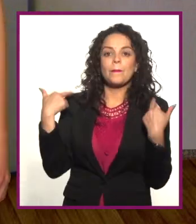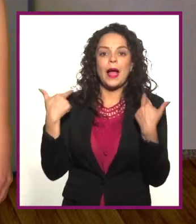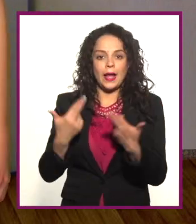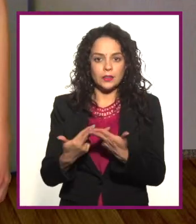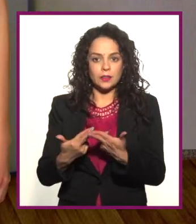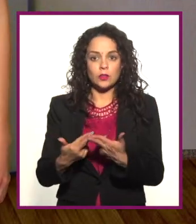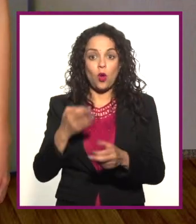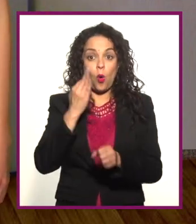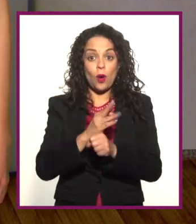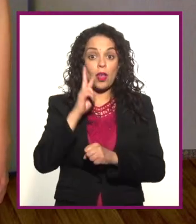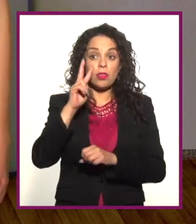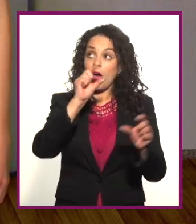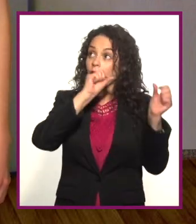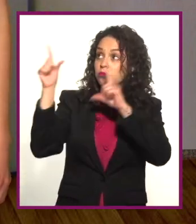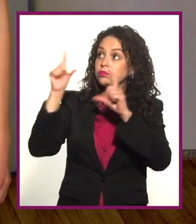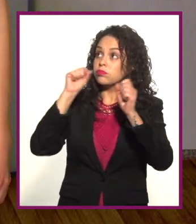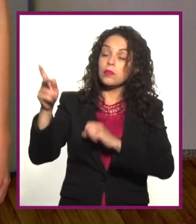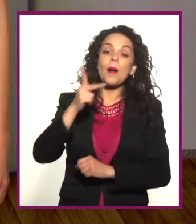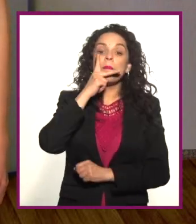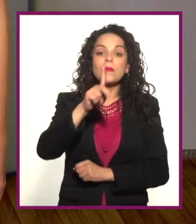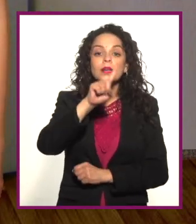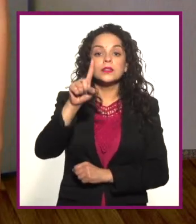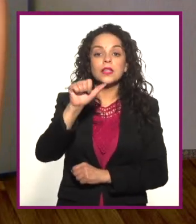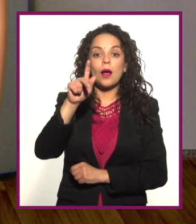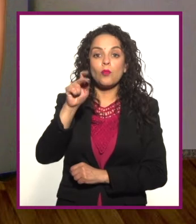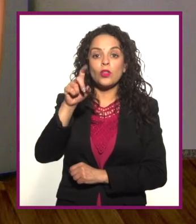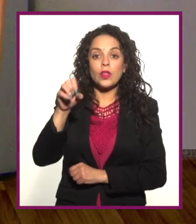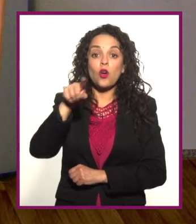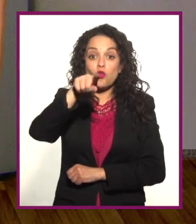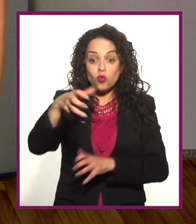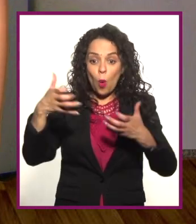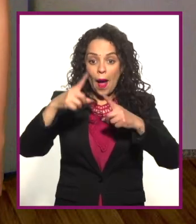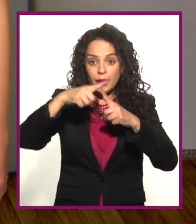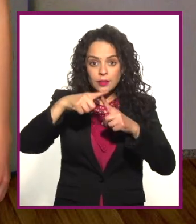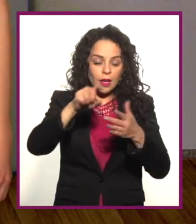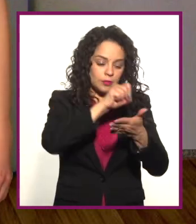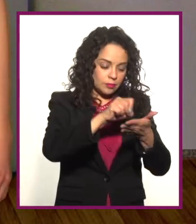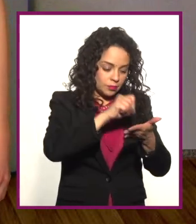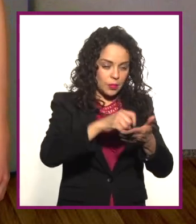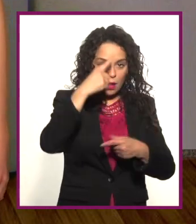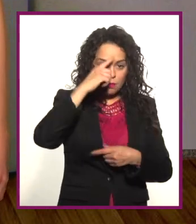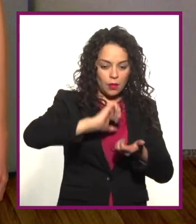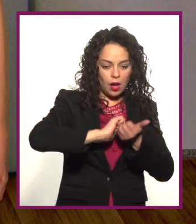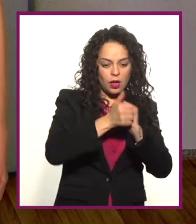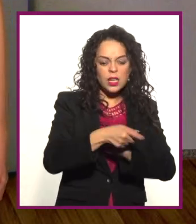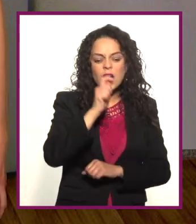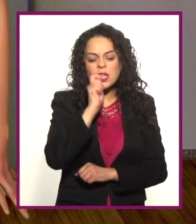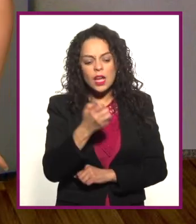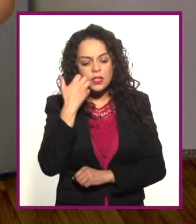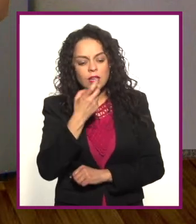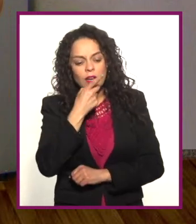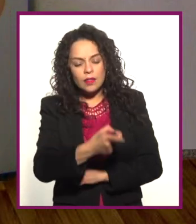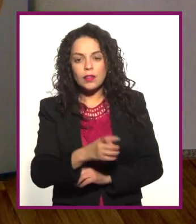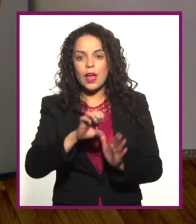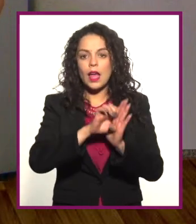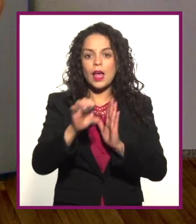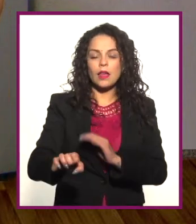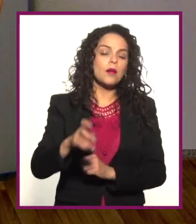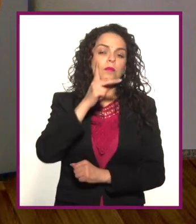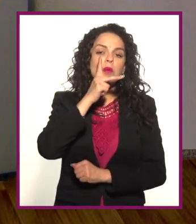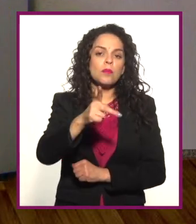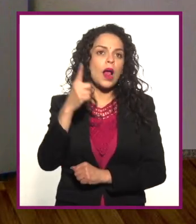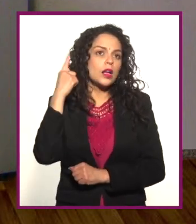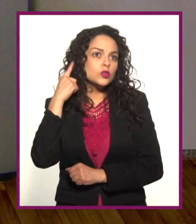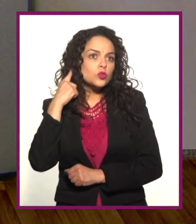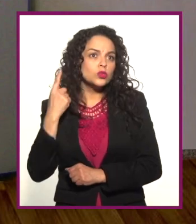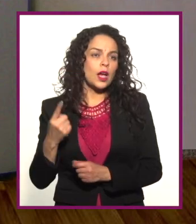maestro? En pantalla aparecerán palabras en zapoteco y será su tarea juntarlas para crear significados. ¿Qué tal las